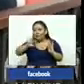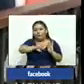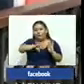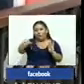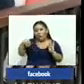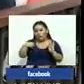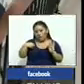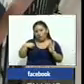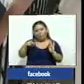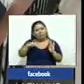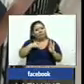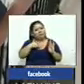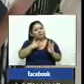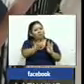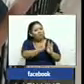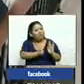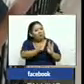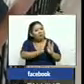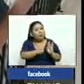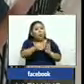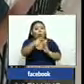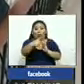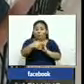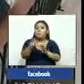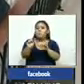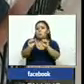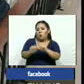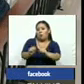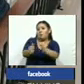y ofendidos puedan solicitar